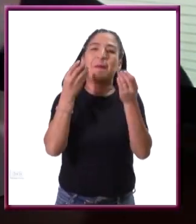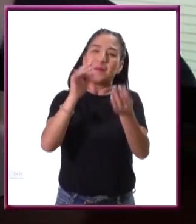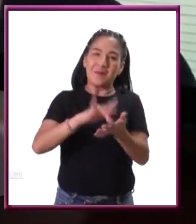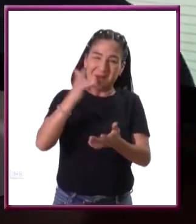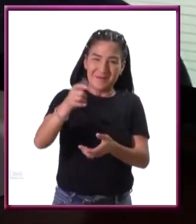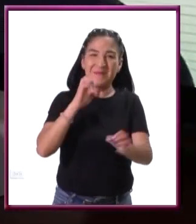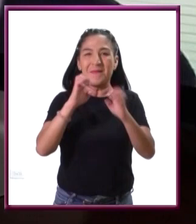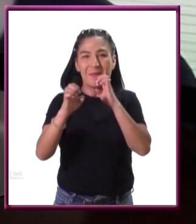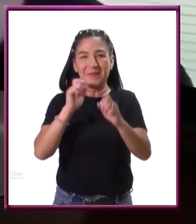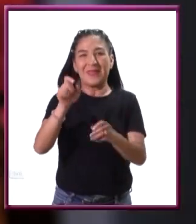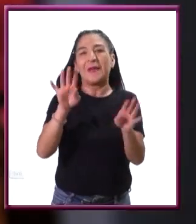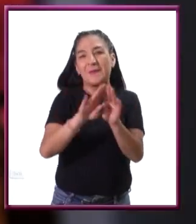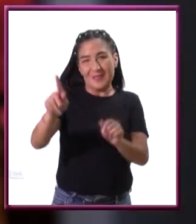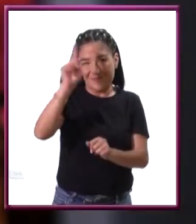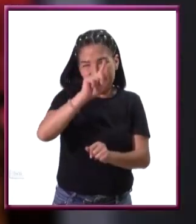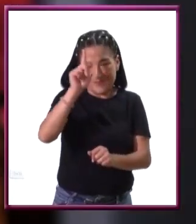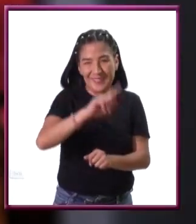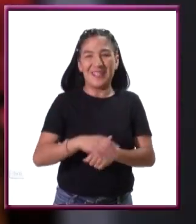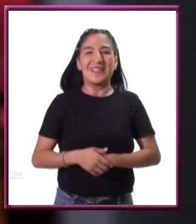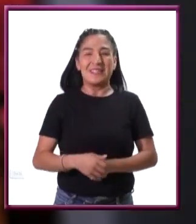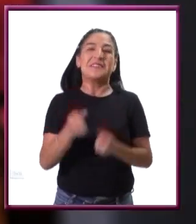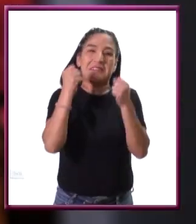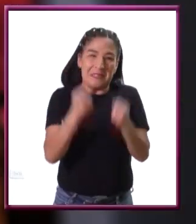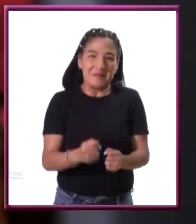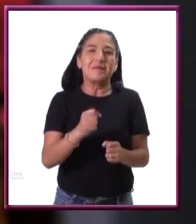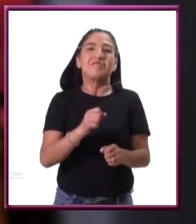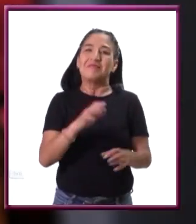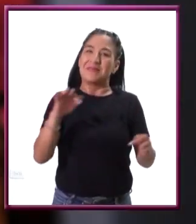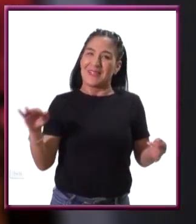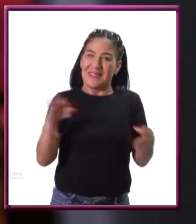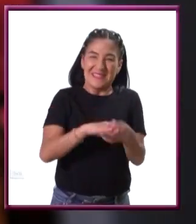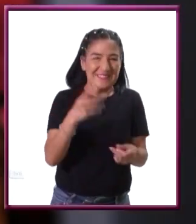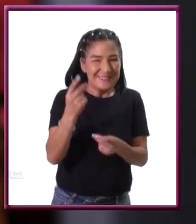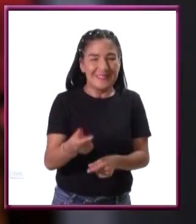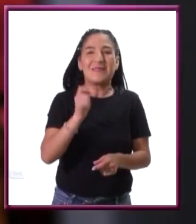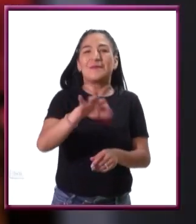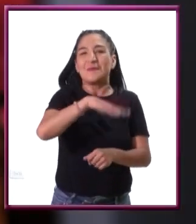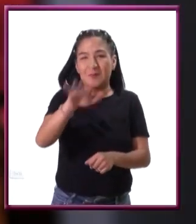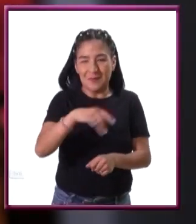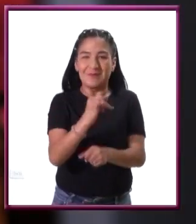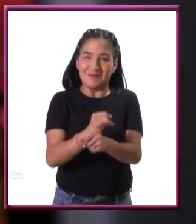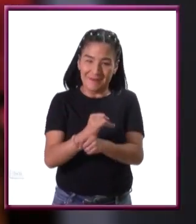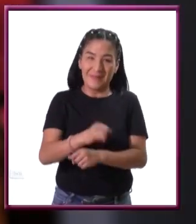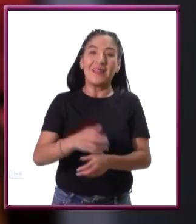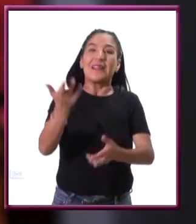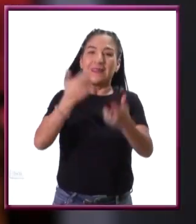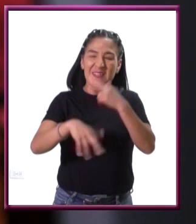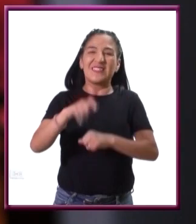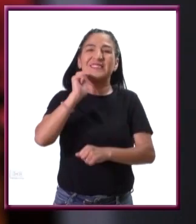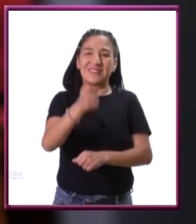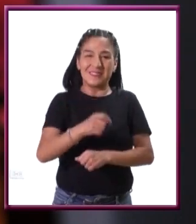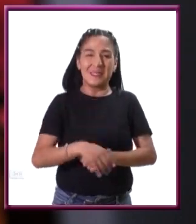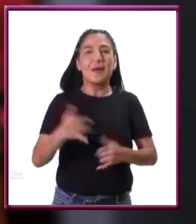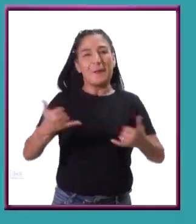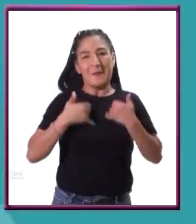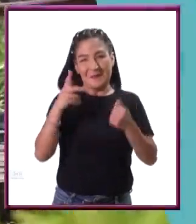estas recomendaciones, seguro enseguida las vamos a buscar. Pero bueno, regresamos con esto que es Jóvenes en